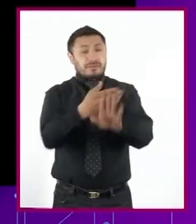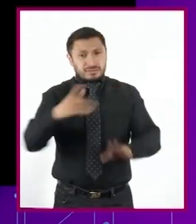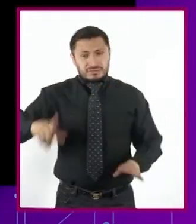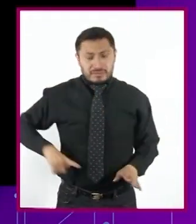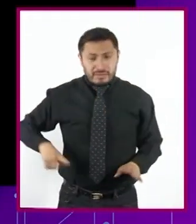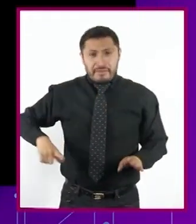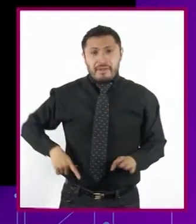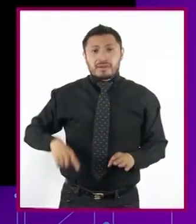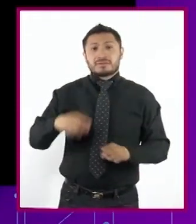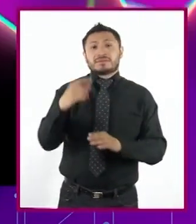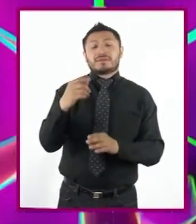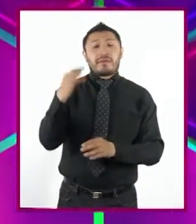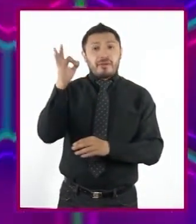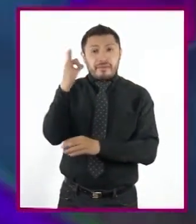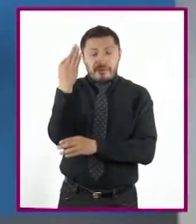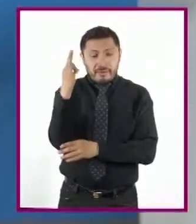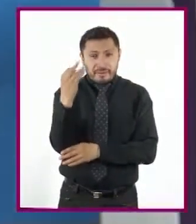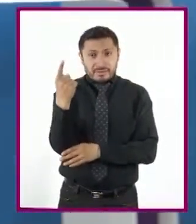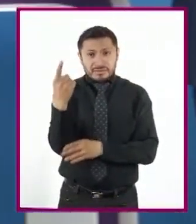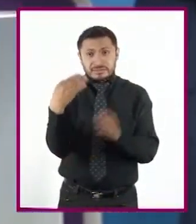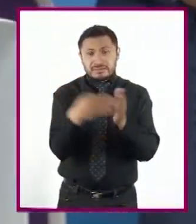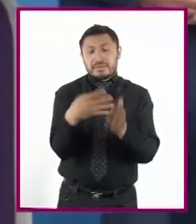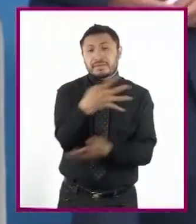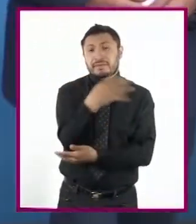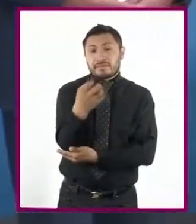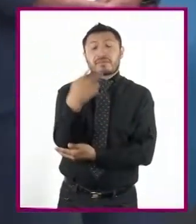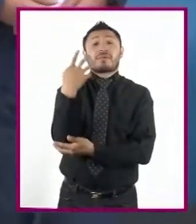de 1903.